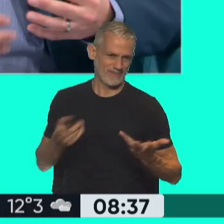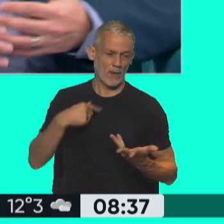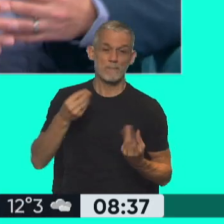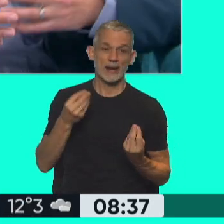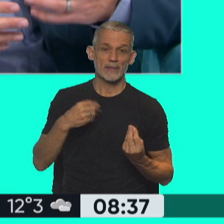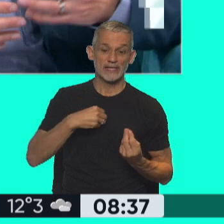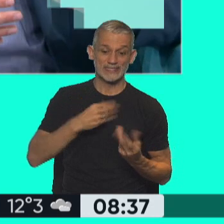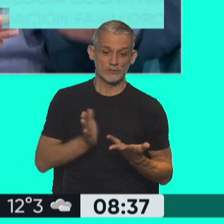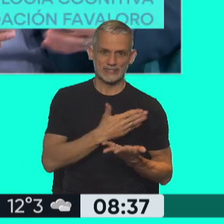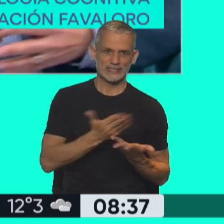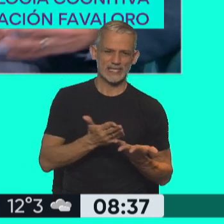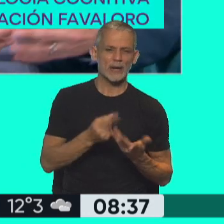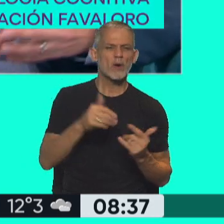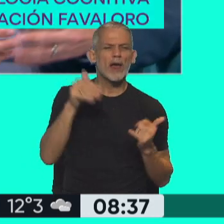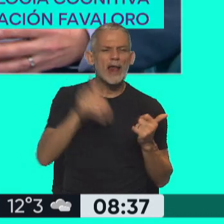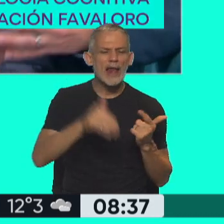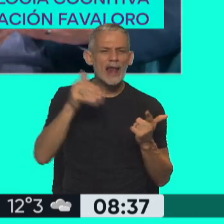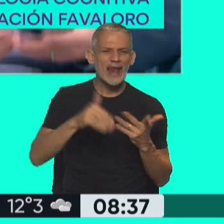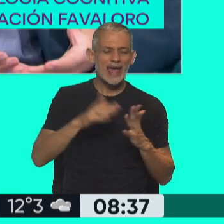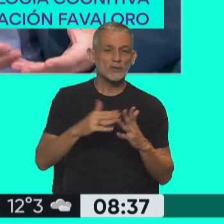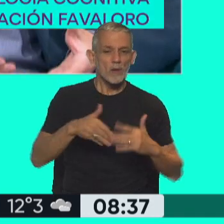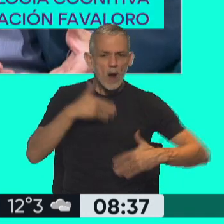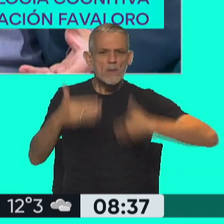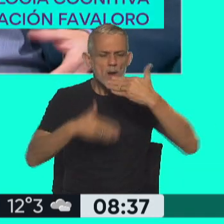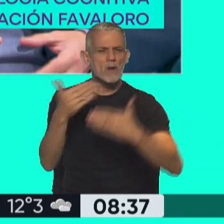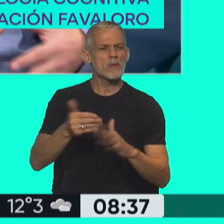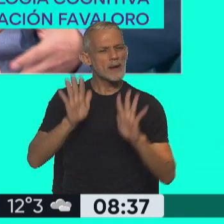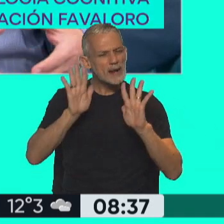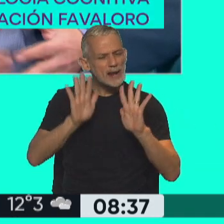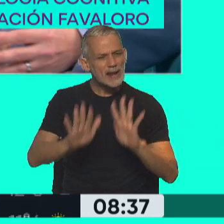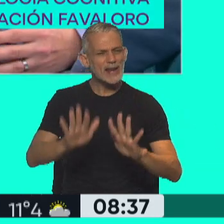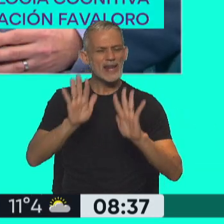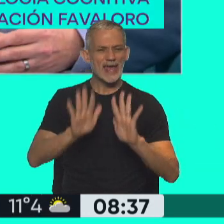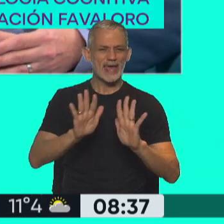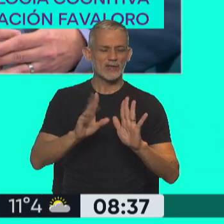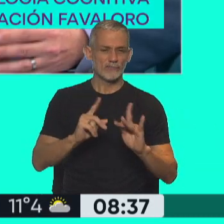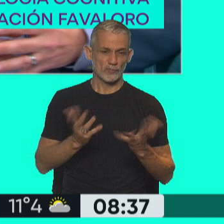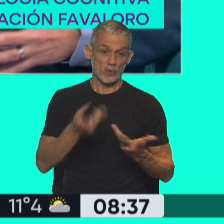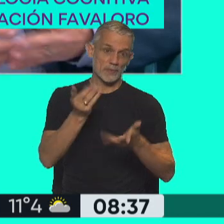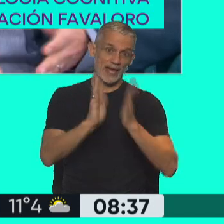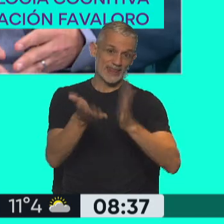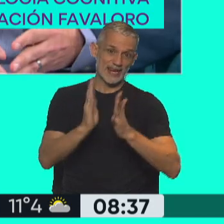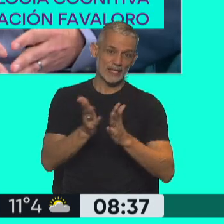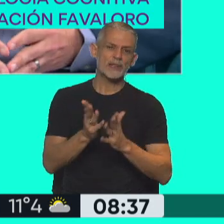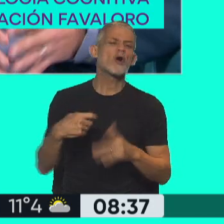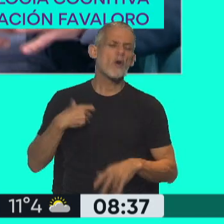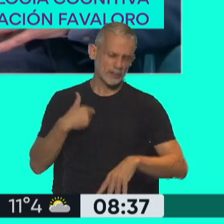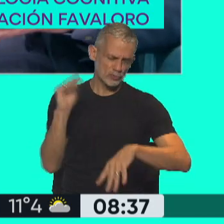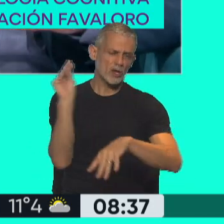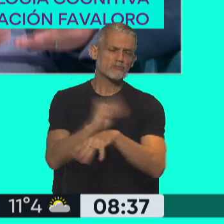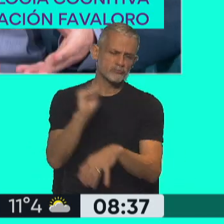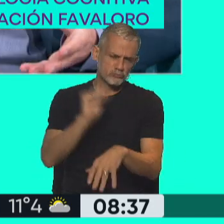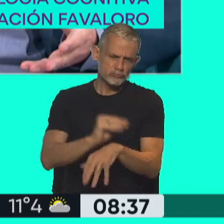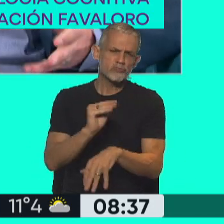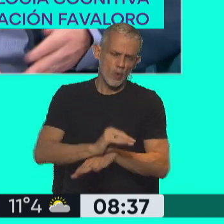objetivo de enlentecer o retrasar la progresión de la enfermedad. En general son tratamientos que están cubiertos por todas las